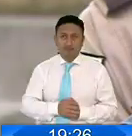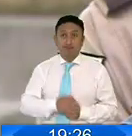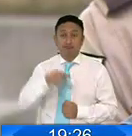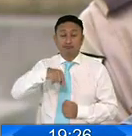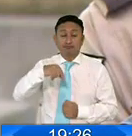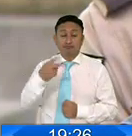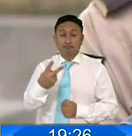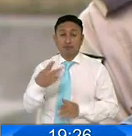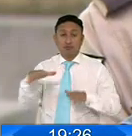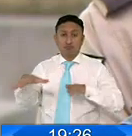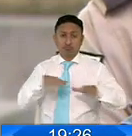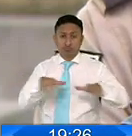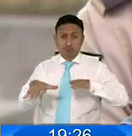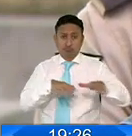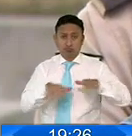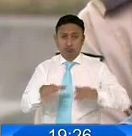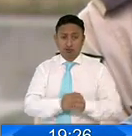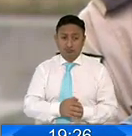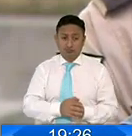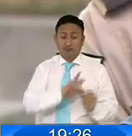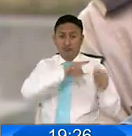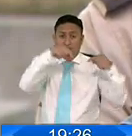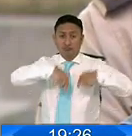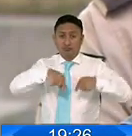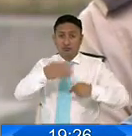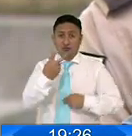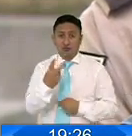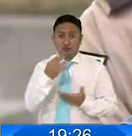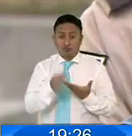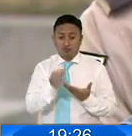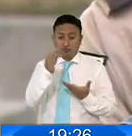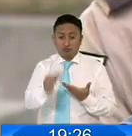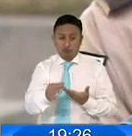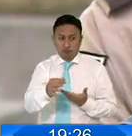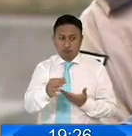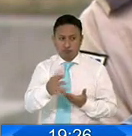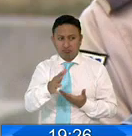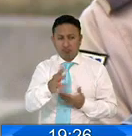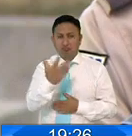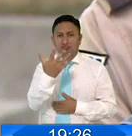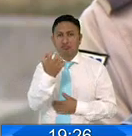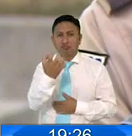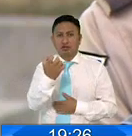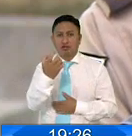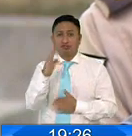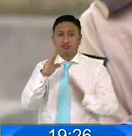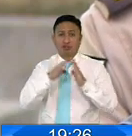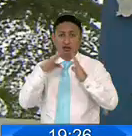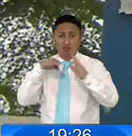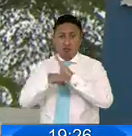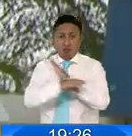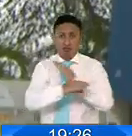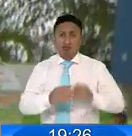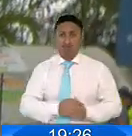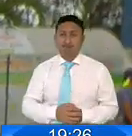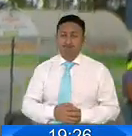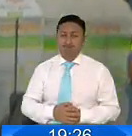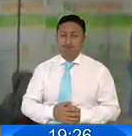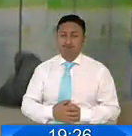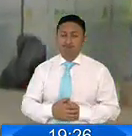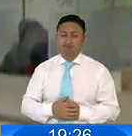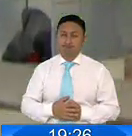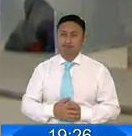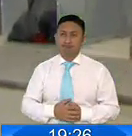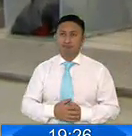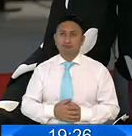De estos 2 operativos ejecutados acá en los 2 cantones, son aproximadamente 15 allanamientos que se realizaron. Informó Julio